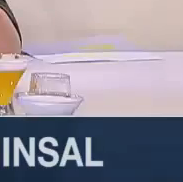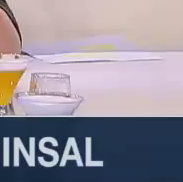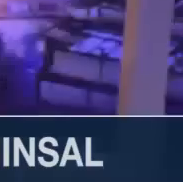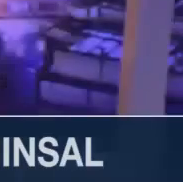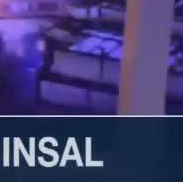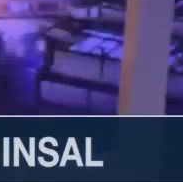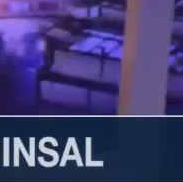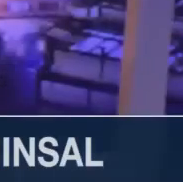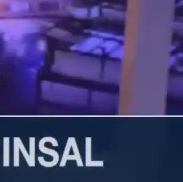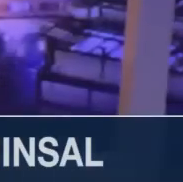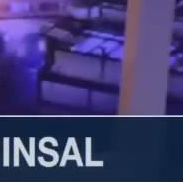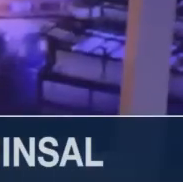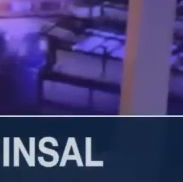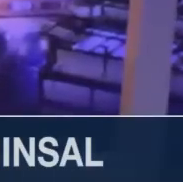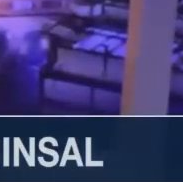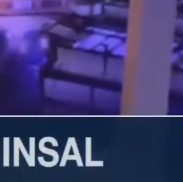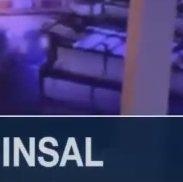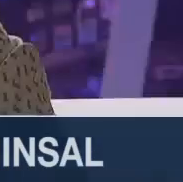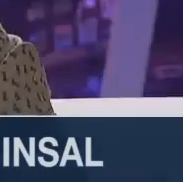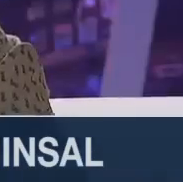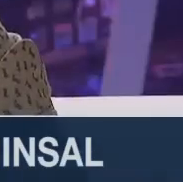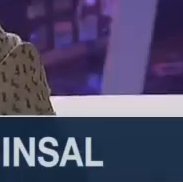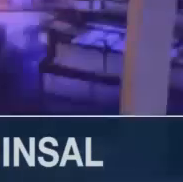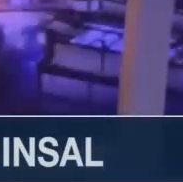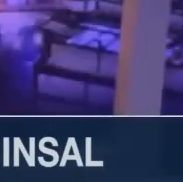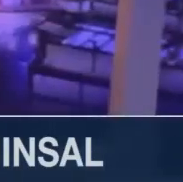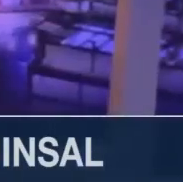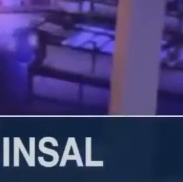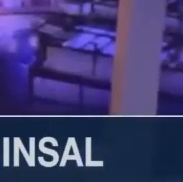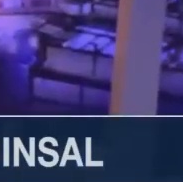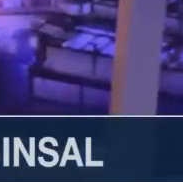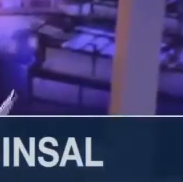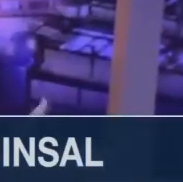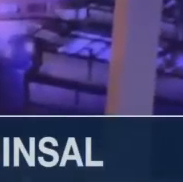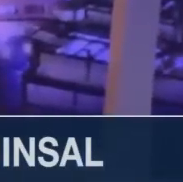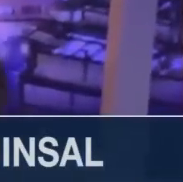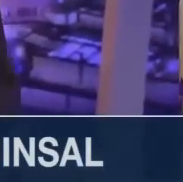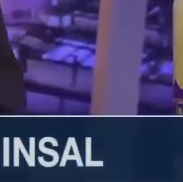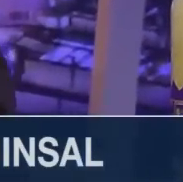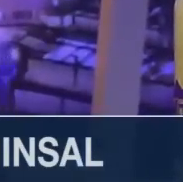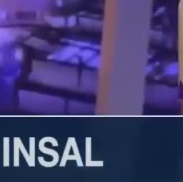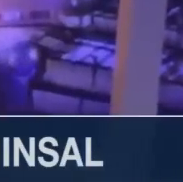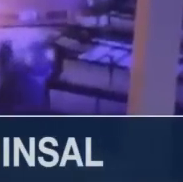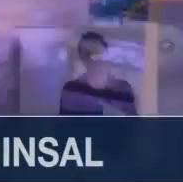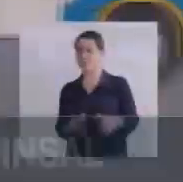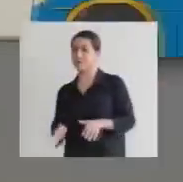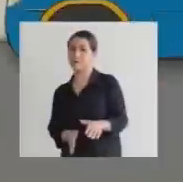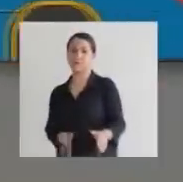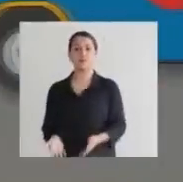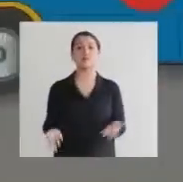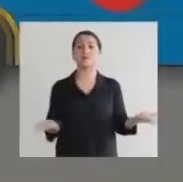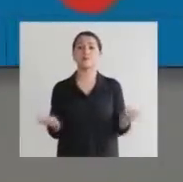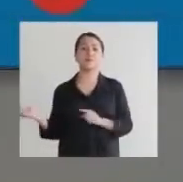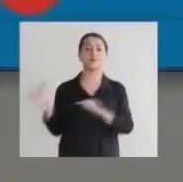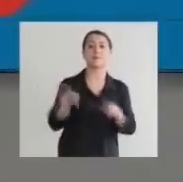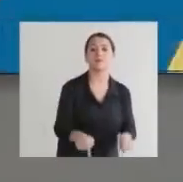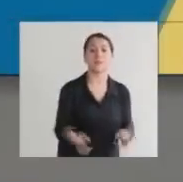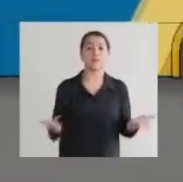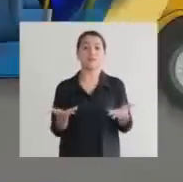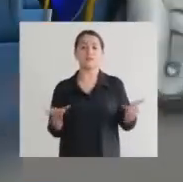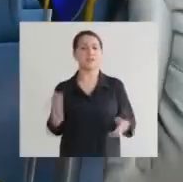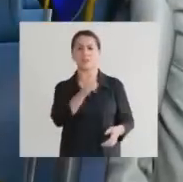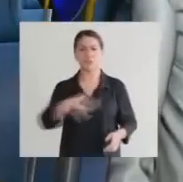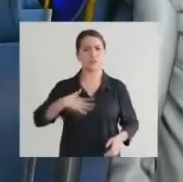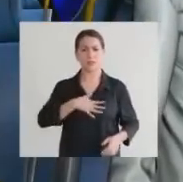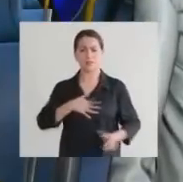invita a no fumar. ¿Cuál? Pero si lo reveles. ¡Pobre! ¿Cuál es esa campaña? Mire, aquí está la campaña. Aquí está, dale, mire.